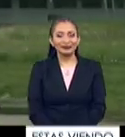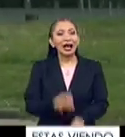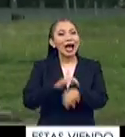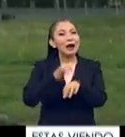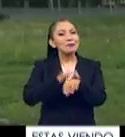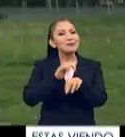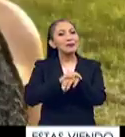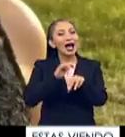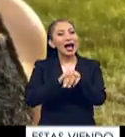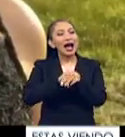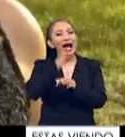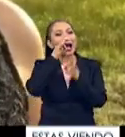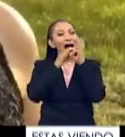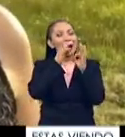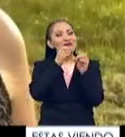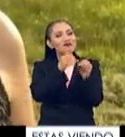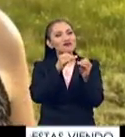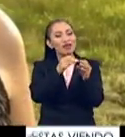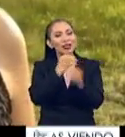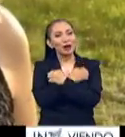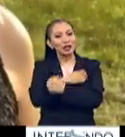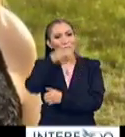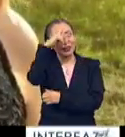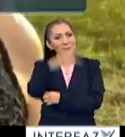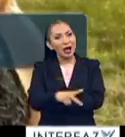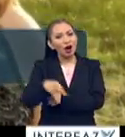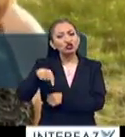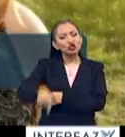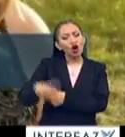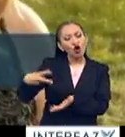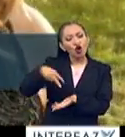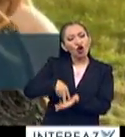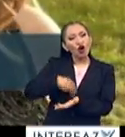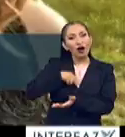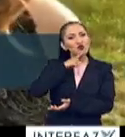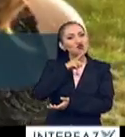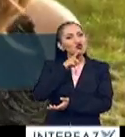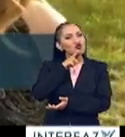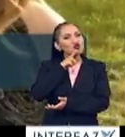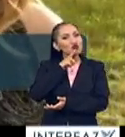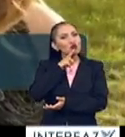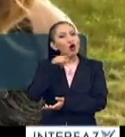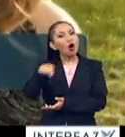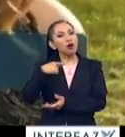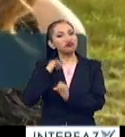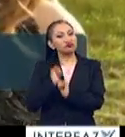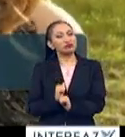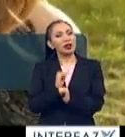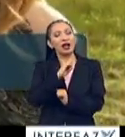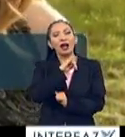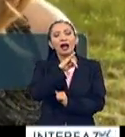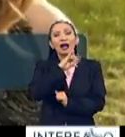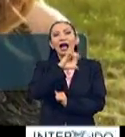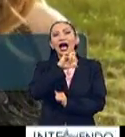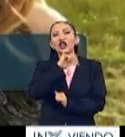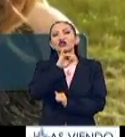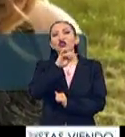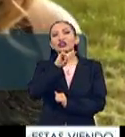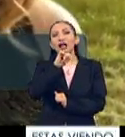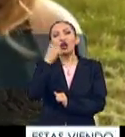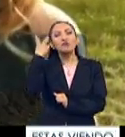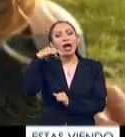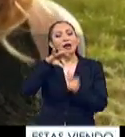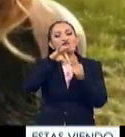Amigos de la Agencia Informativa de Educación de México, pues ya estoy en Houston con el gran anfitrión Carlos Fontanot, que nos está dando un